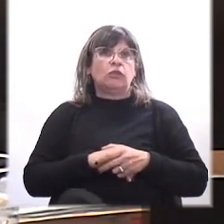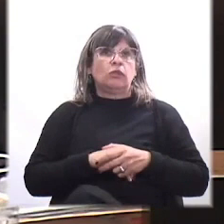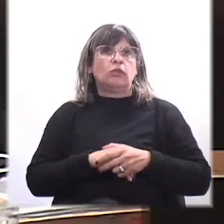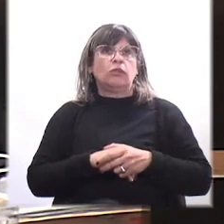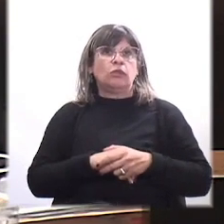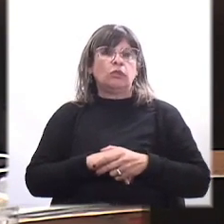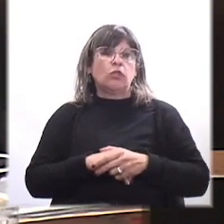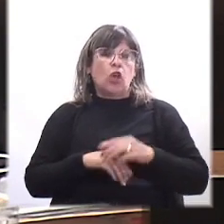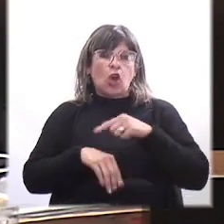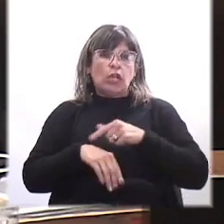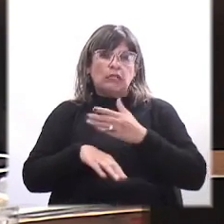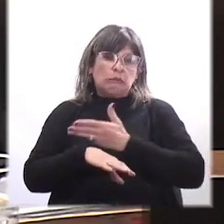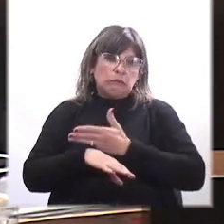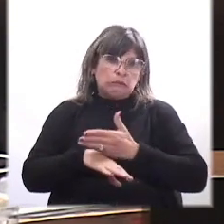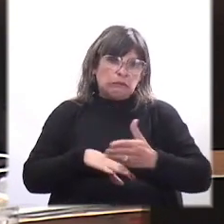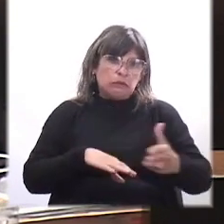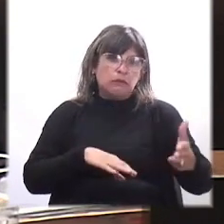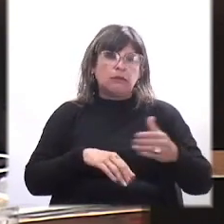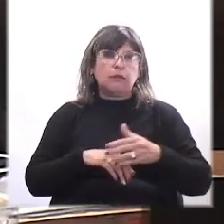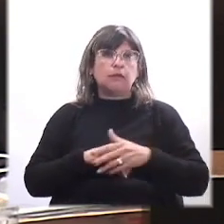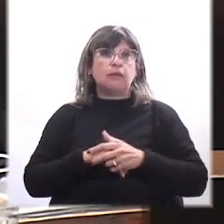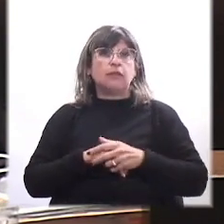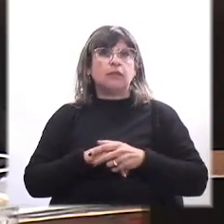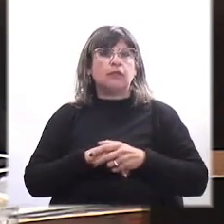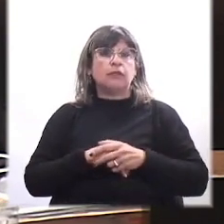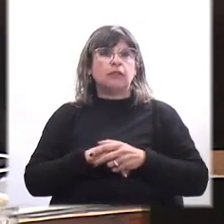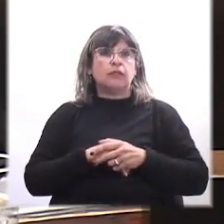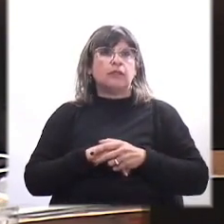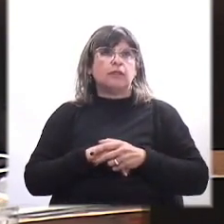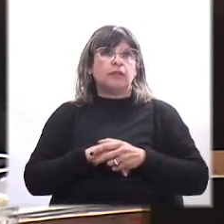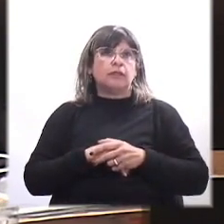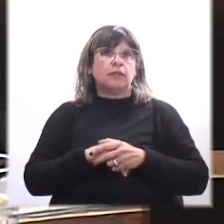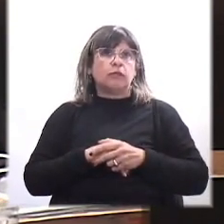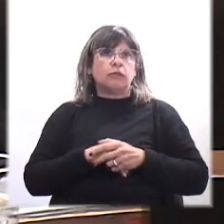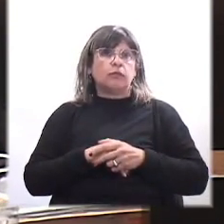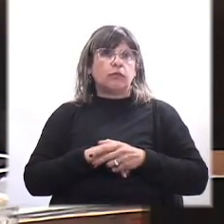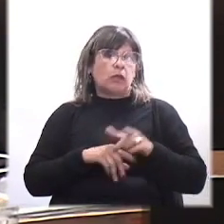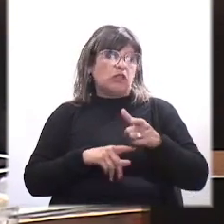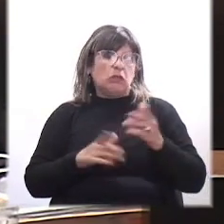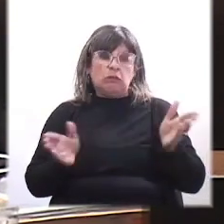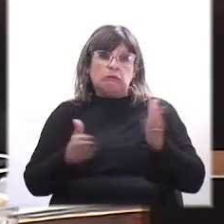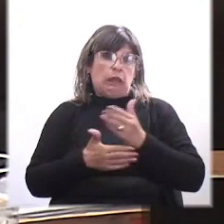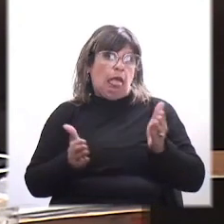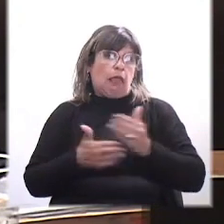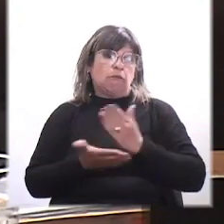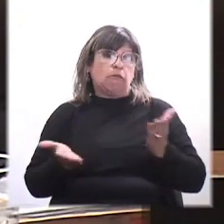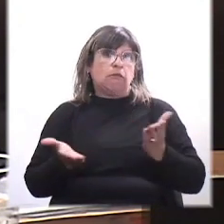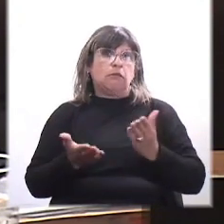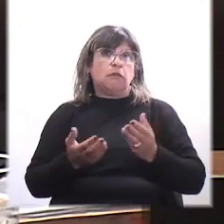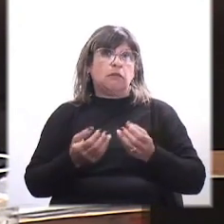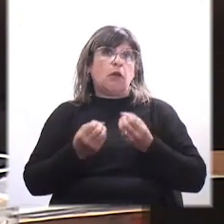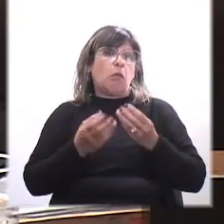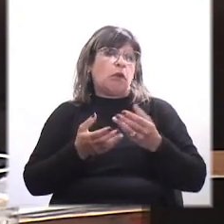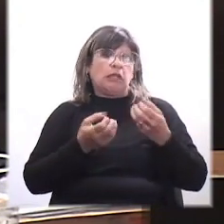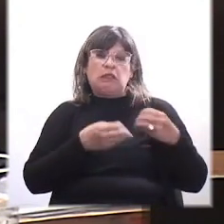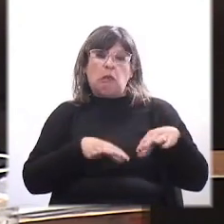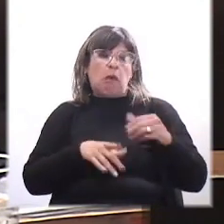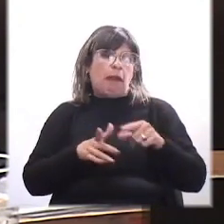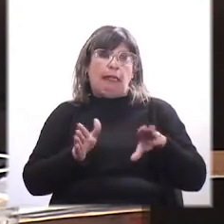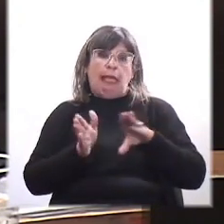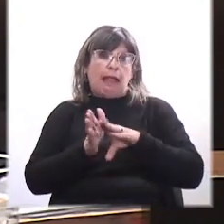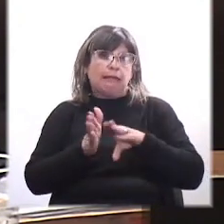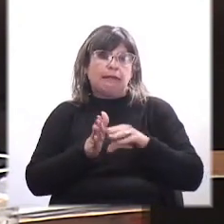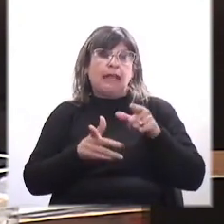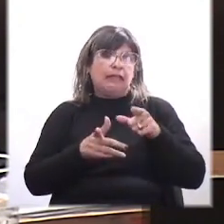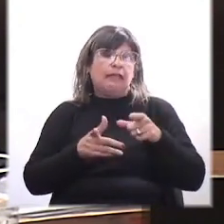con el paso del tiempo, va a quedar en la nada, porque se va a perder el dragado que se hizo en las